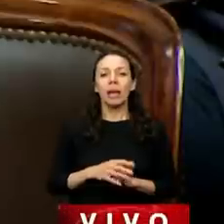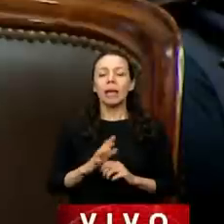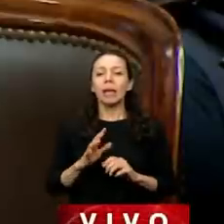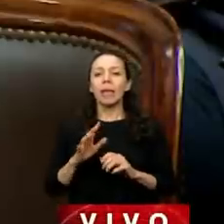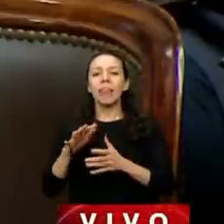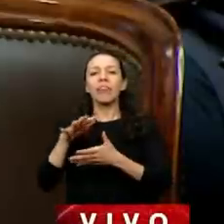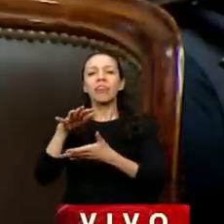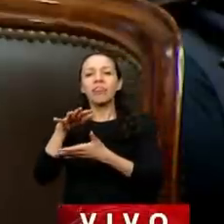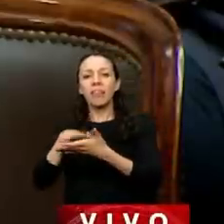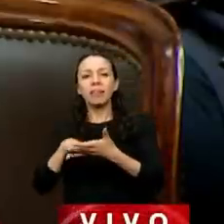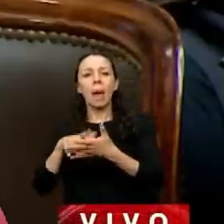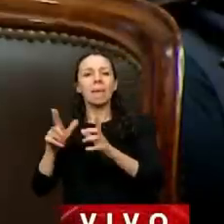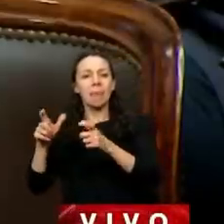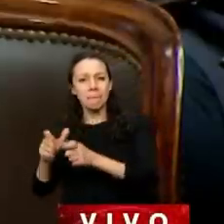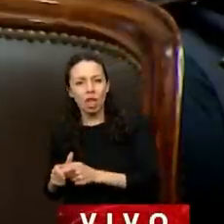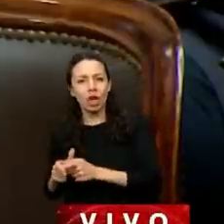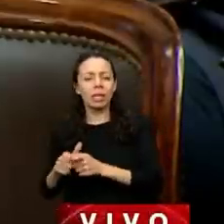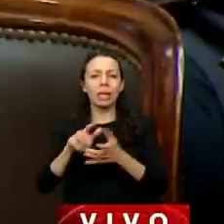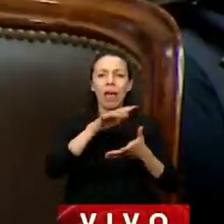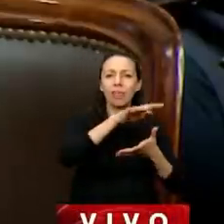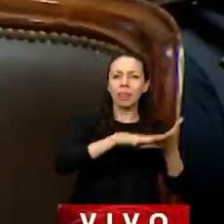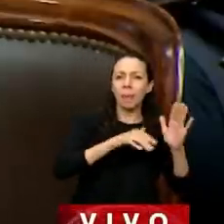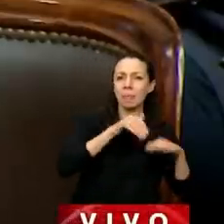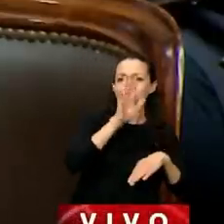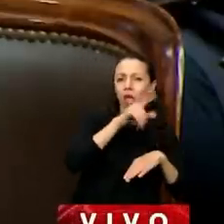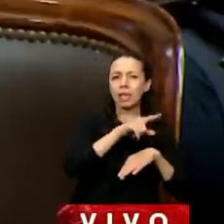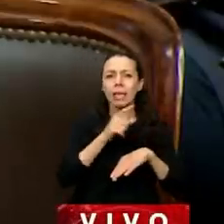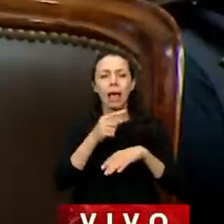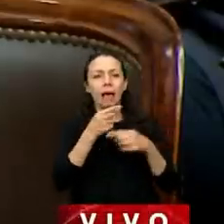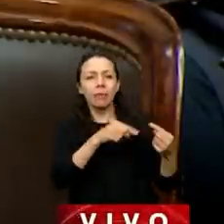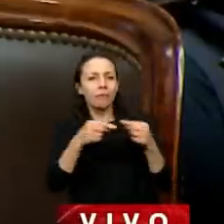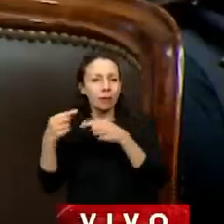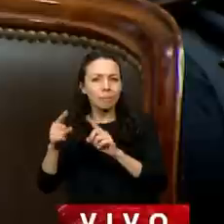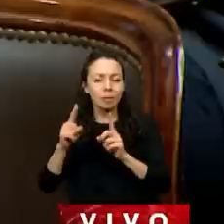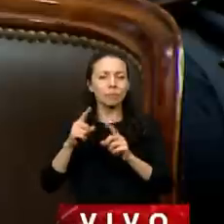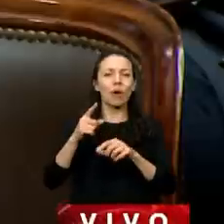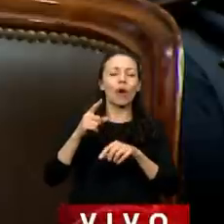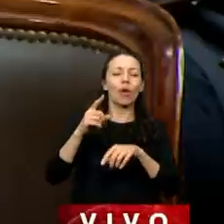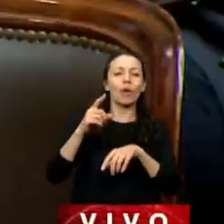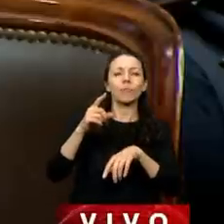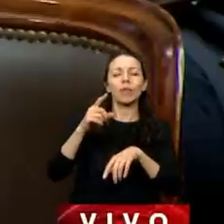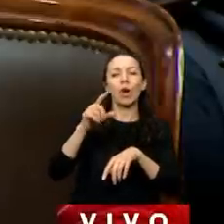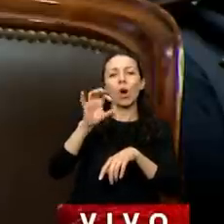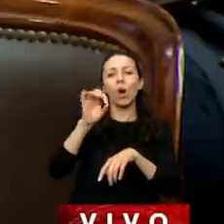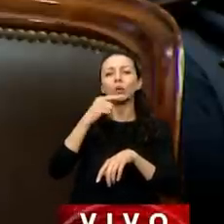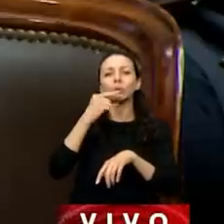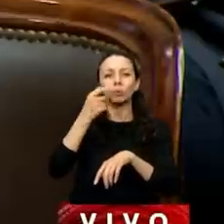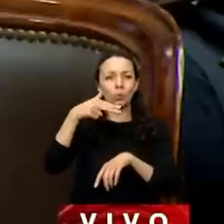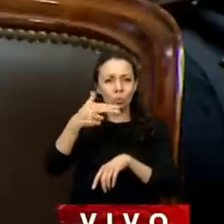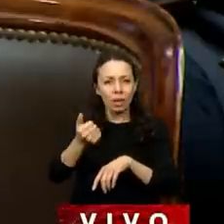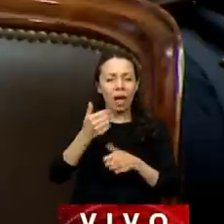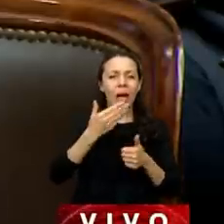en el dictamen de minoría y que hemos ido avanzando tanto con la doctora Osuna como con la doctora Fein en